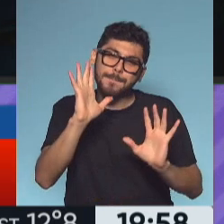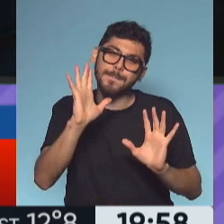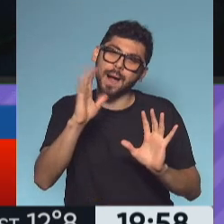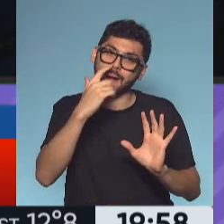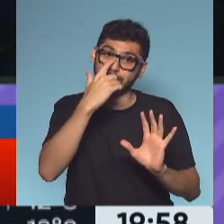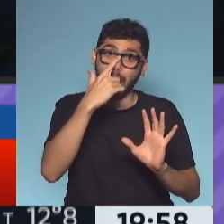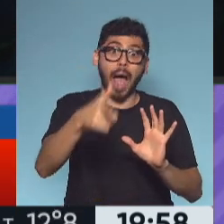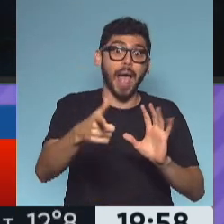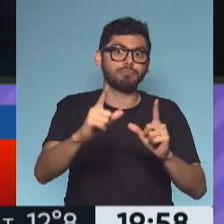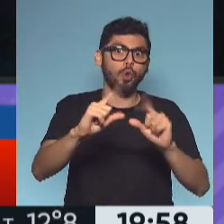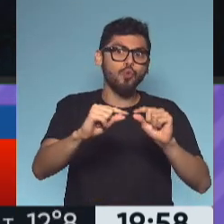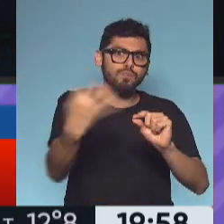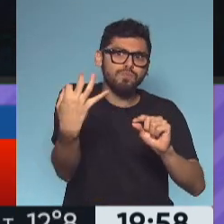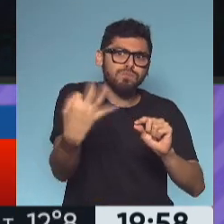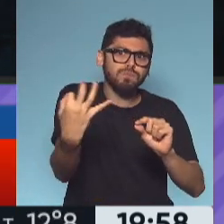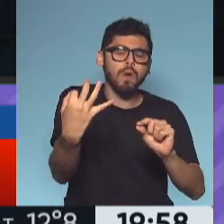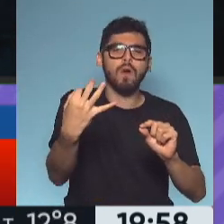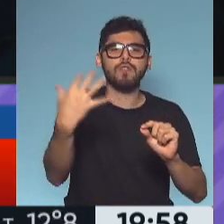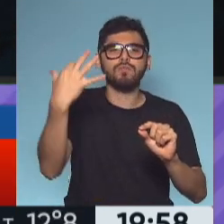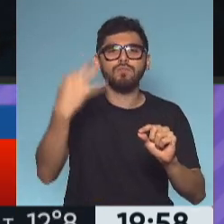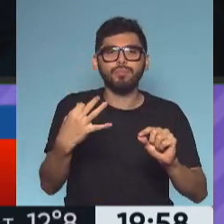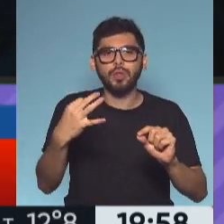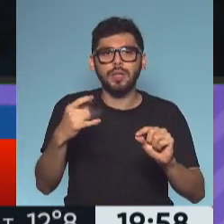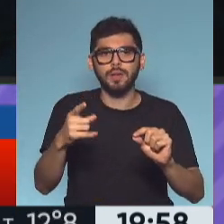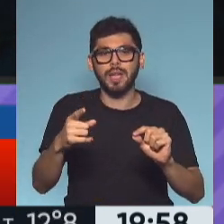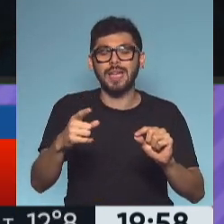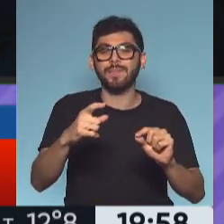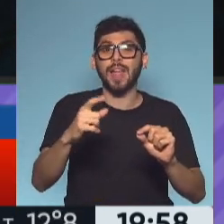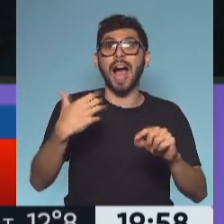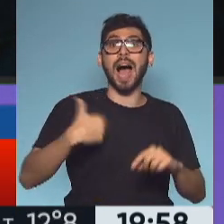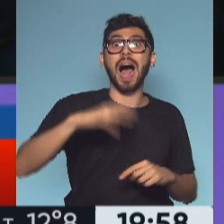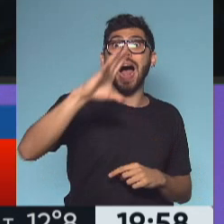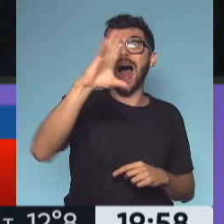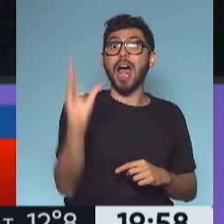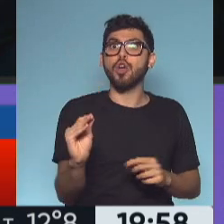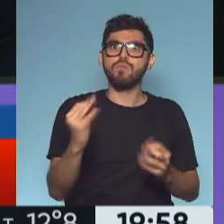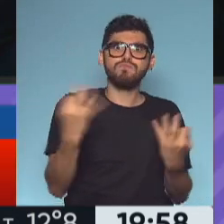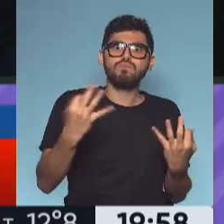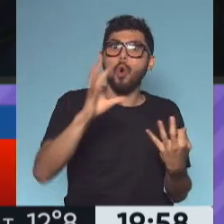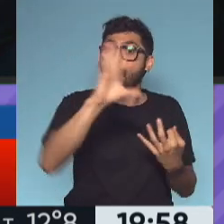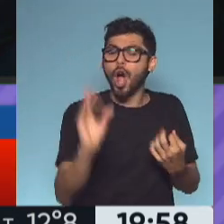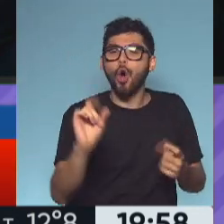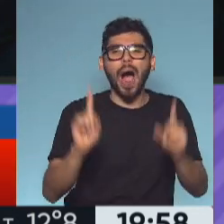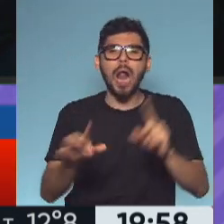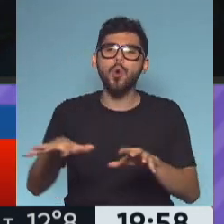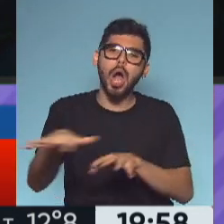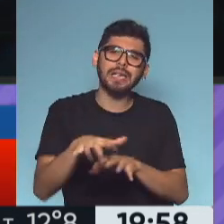el pico de estos números altos. ¿Estamos hablando de todo el campo en el país o hay algunas excepciones que hay que empujar de alguna